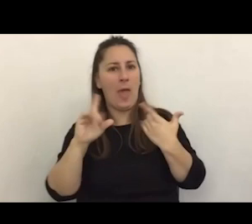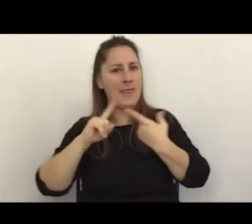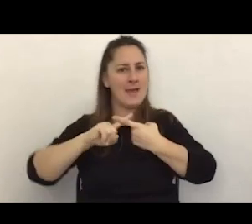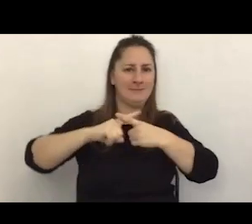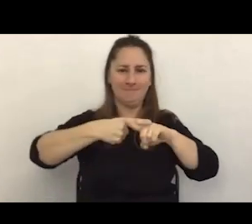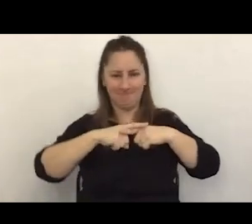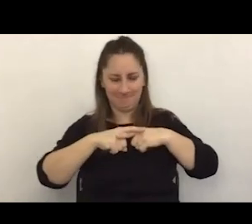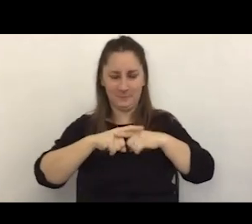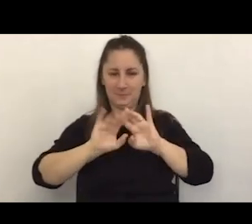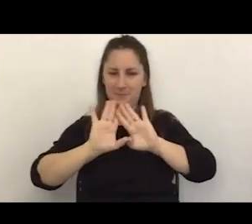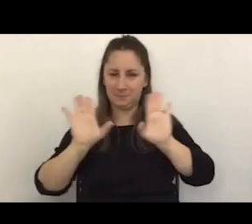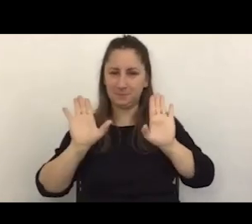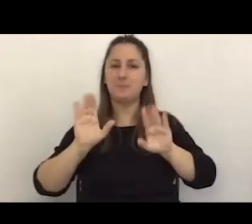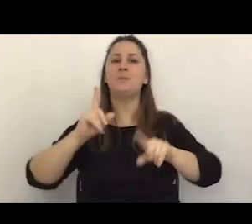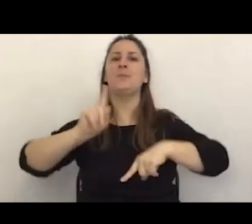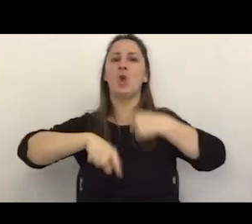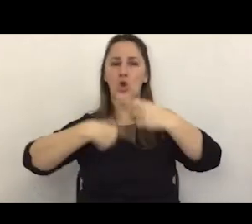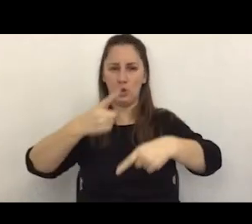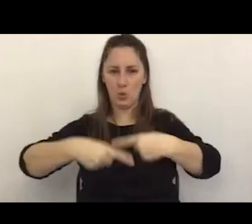Avanzamos.